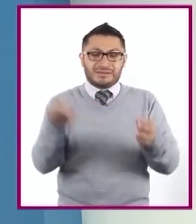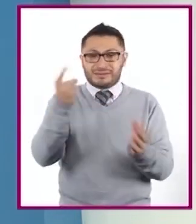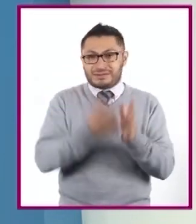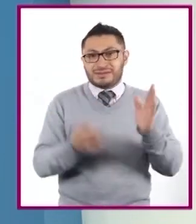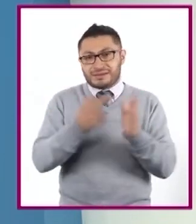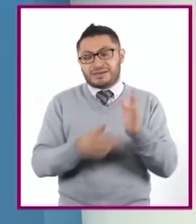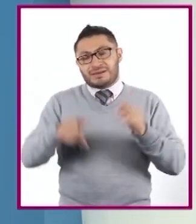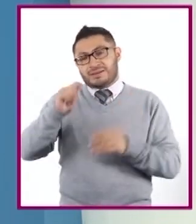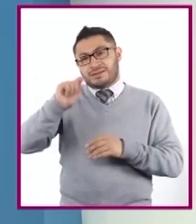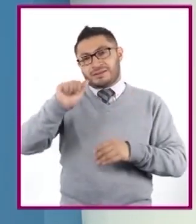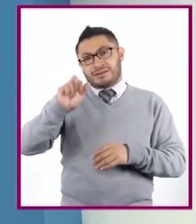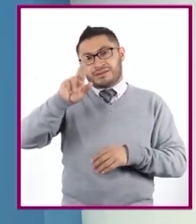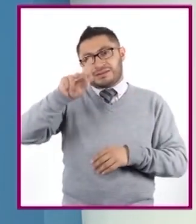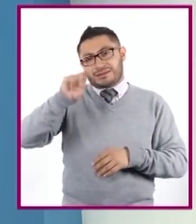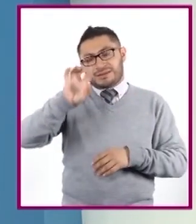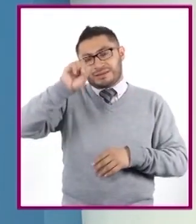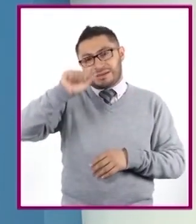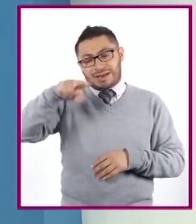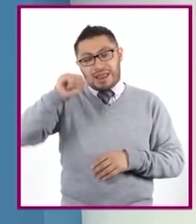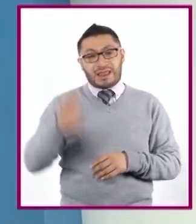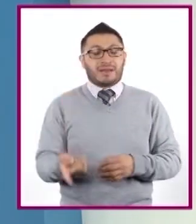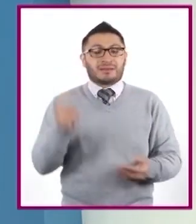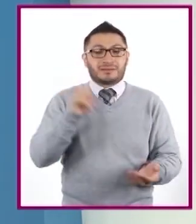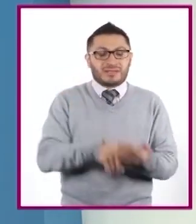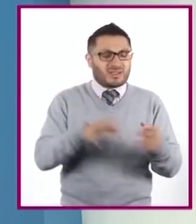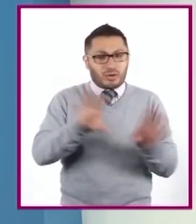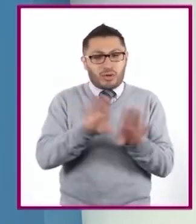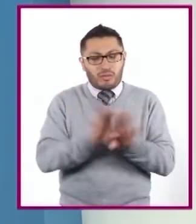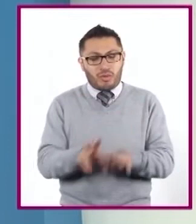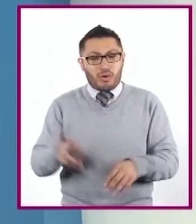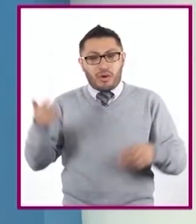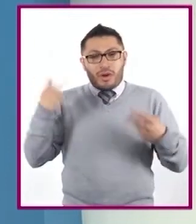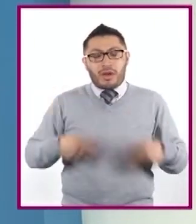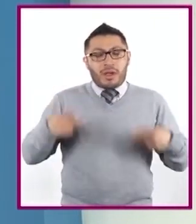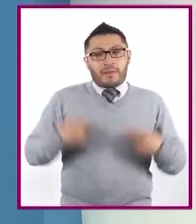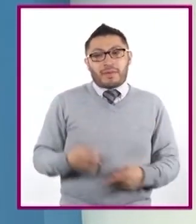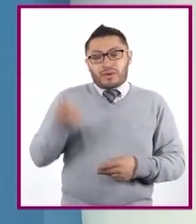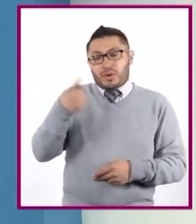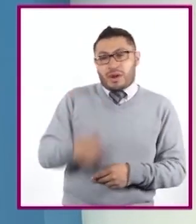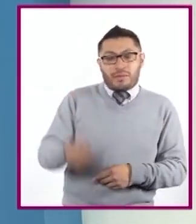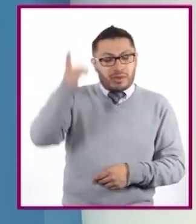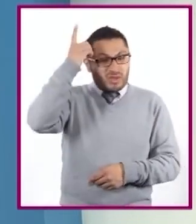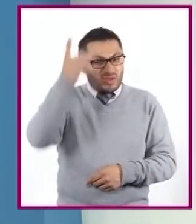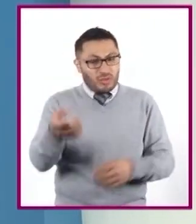artesanal. La unidad está por lo general bajo el mando de un inversionista, dueño de la